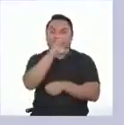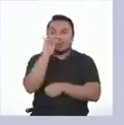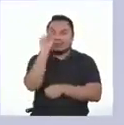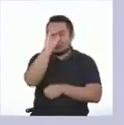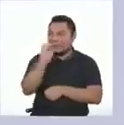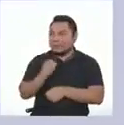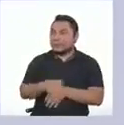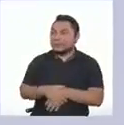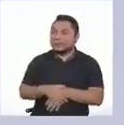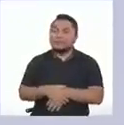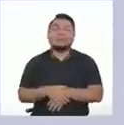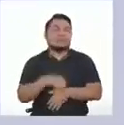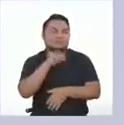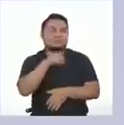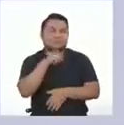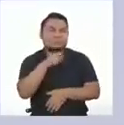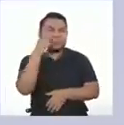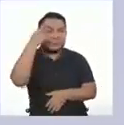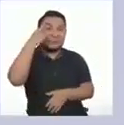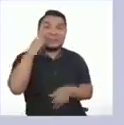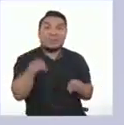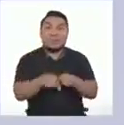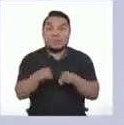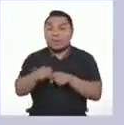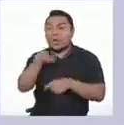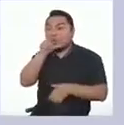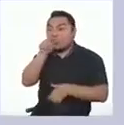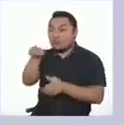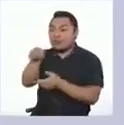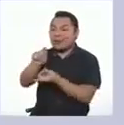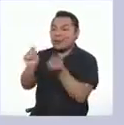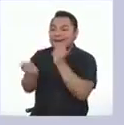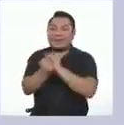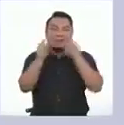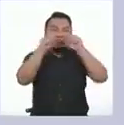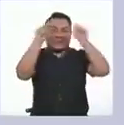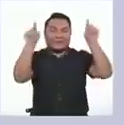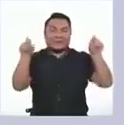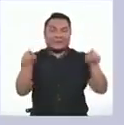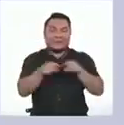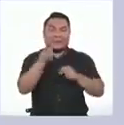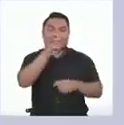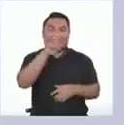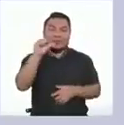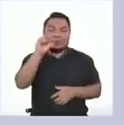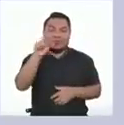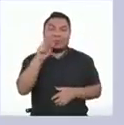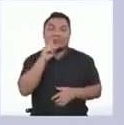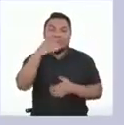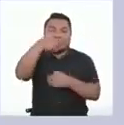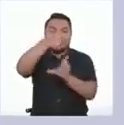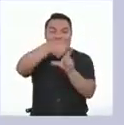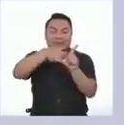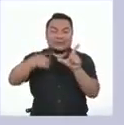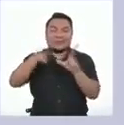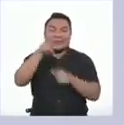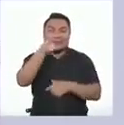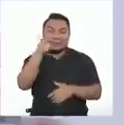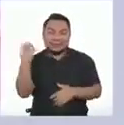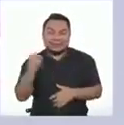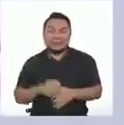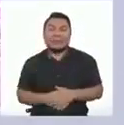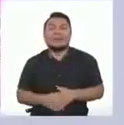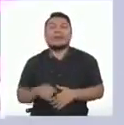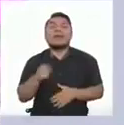bien, Patricia. Lo que podemos hacer entonces es dividir los 200 gramos entre 100 y eso